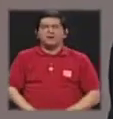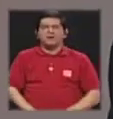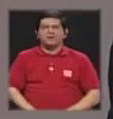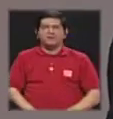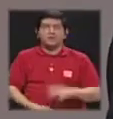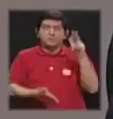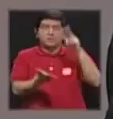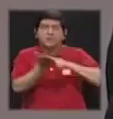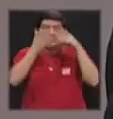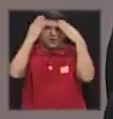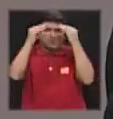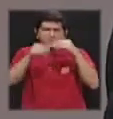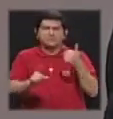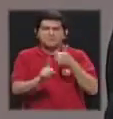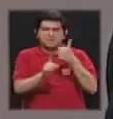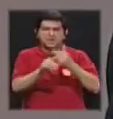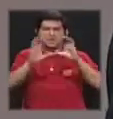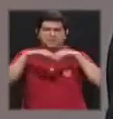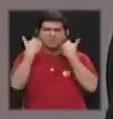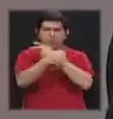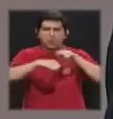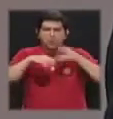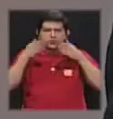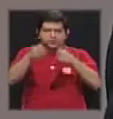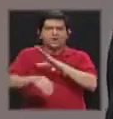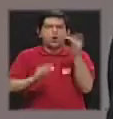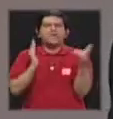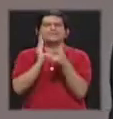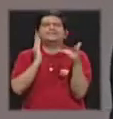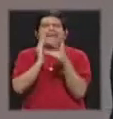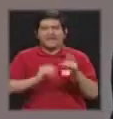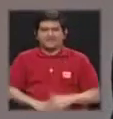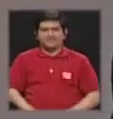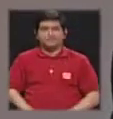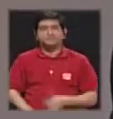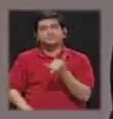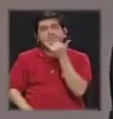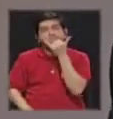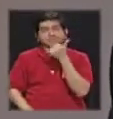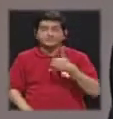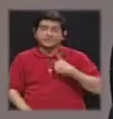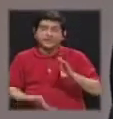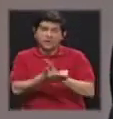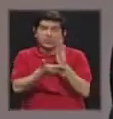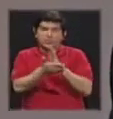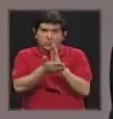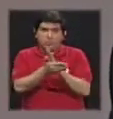validado información del mismo CONAVE y del Instituto Tecnológico. Bueno, resulta que tengo una nota